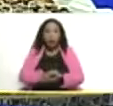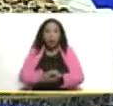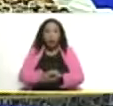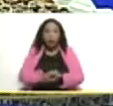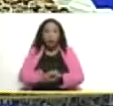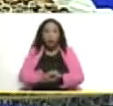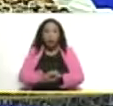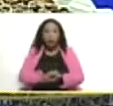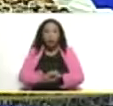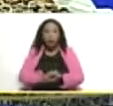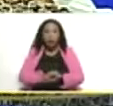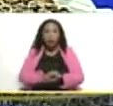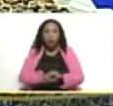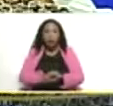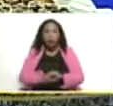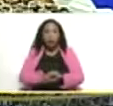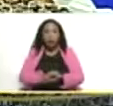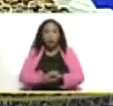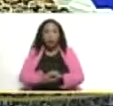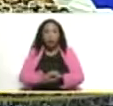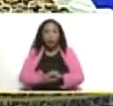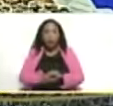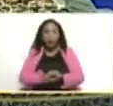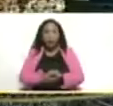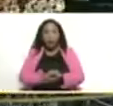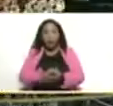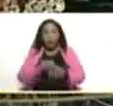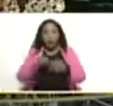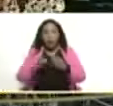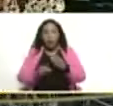desde la creación de las regiones de defensa integral,